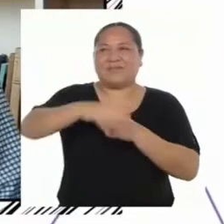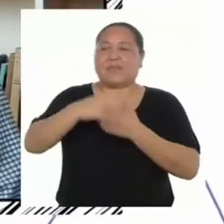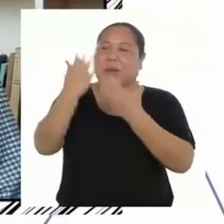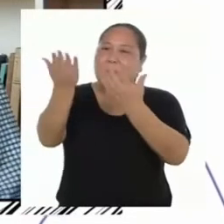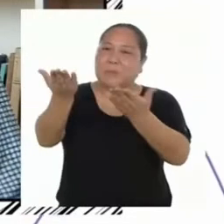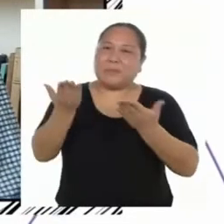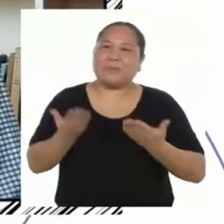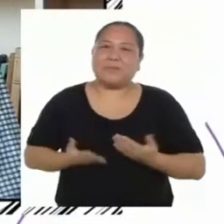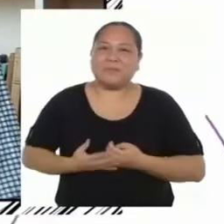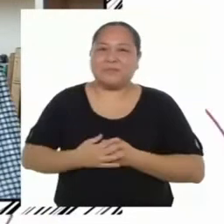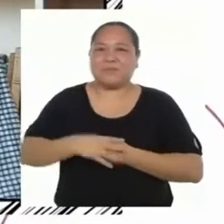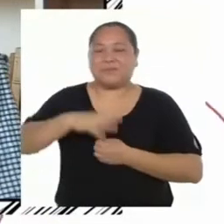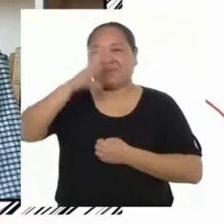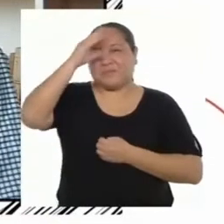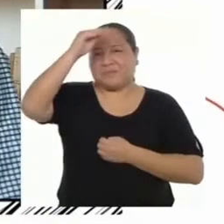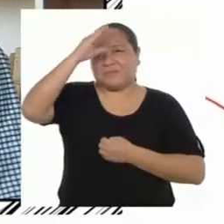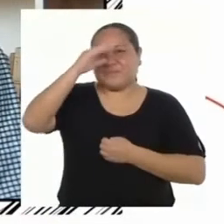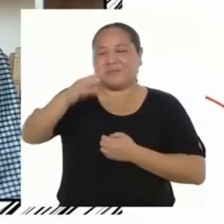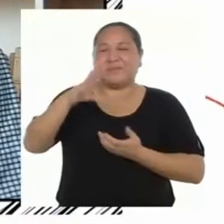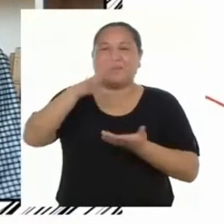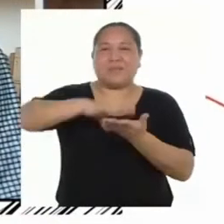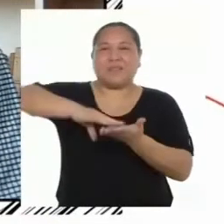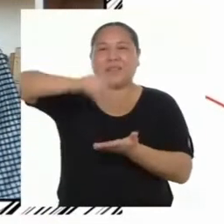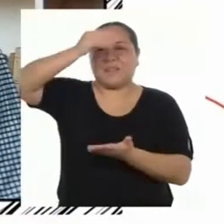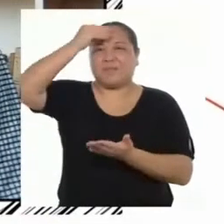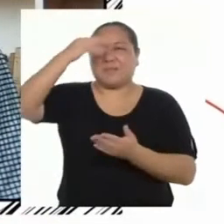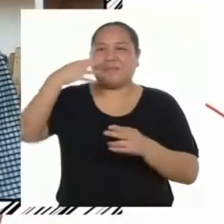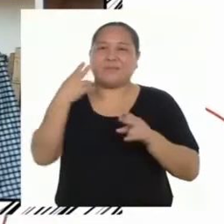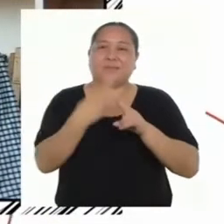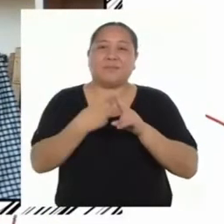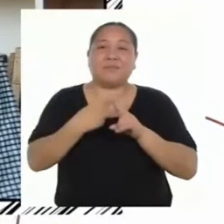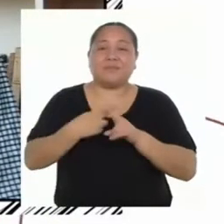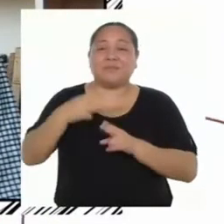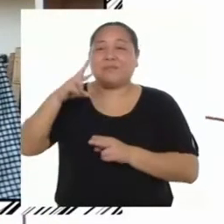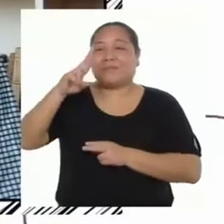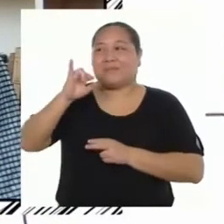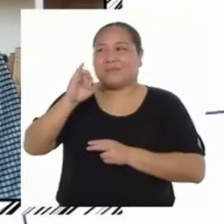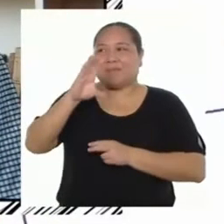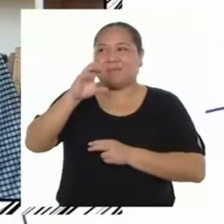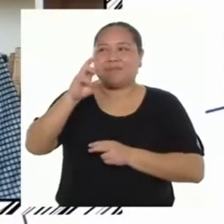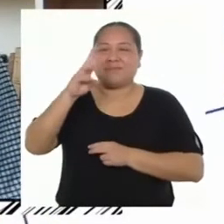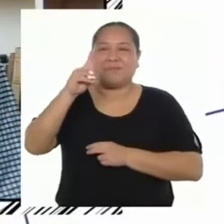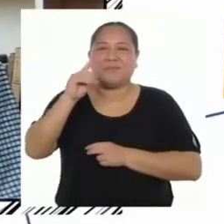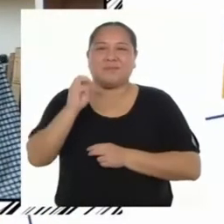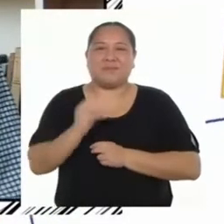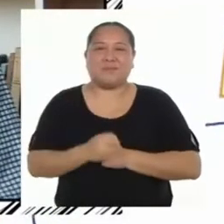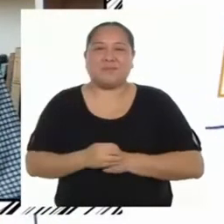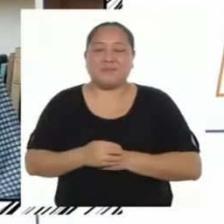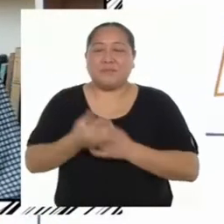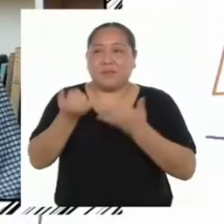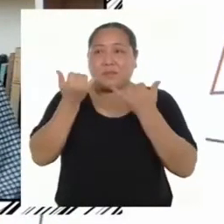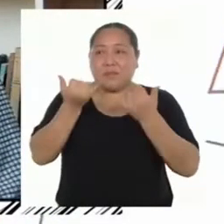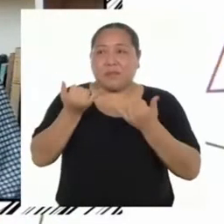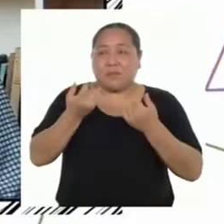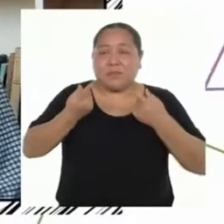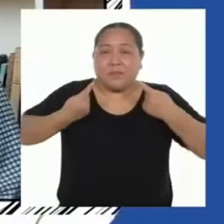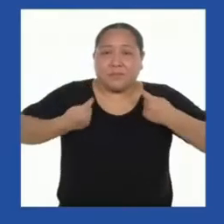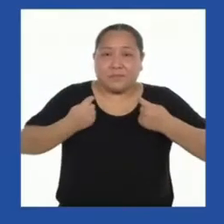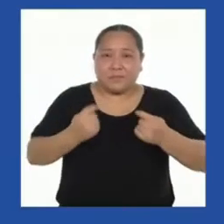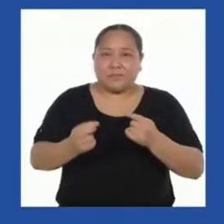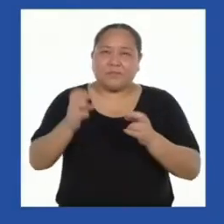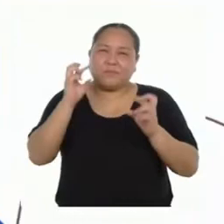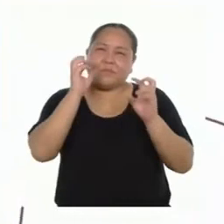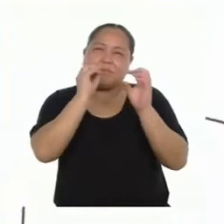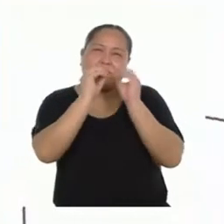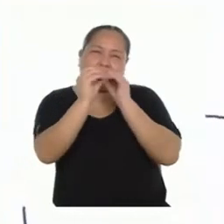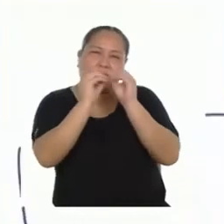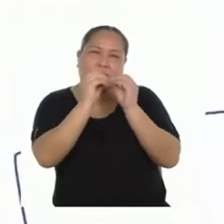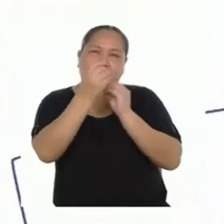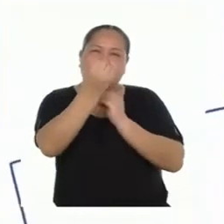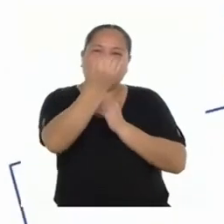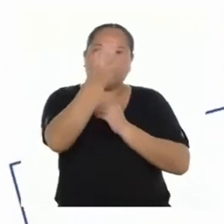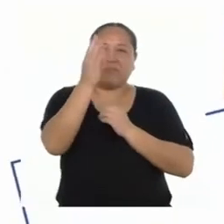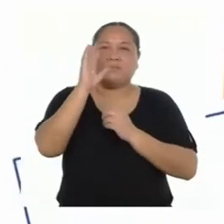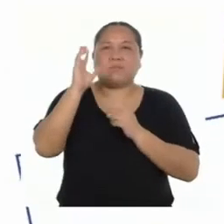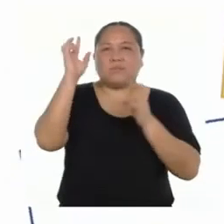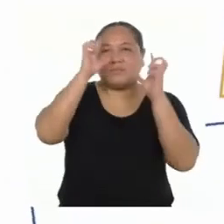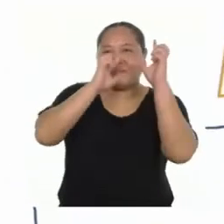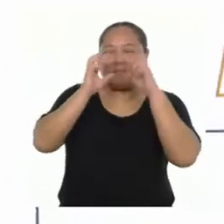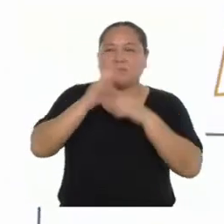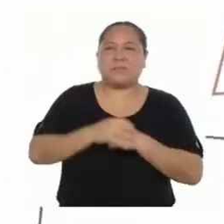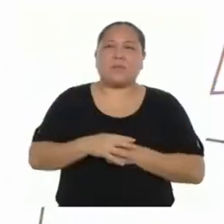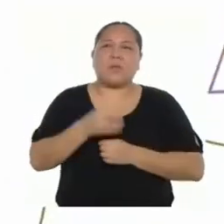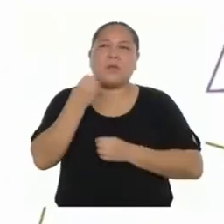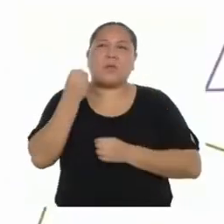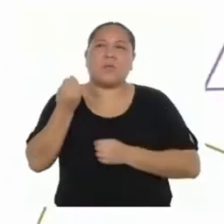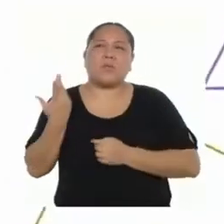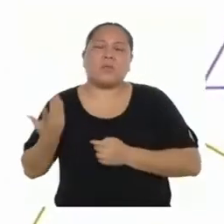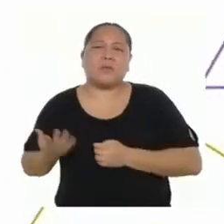bienvenidas chicas y chicos de Aprendo en Casa. Mi nombre es Ricardo Boll y el día de hoy voy a tratar de resolver algunas de sus dudas. ¿Por qué